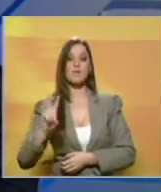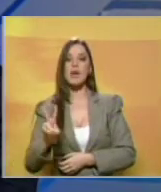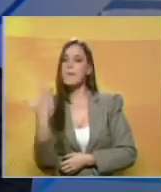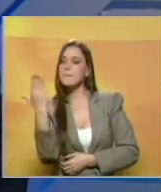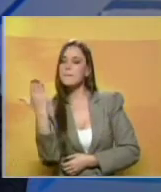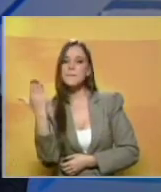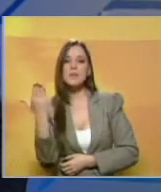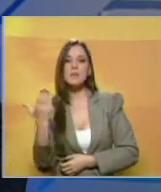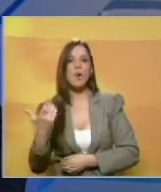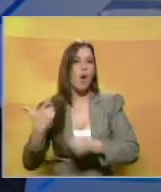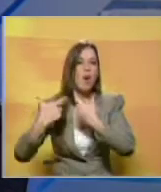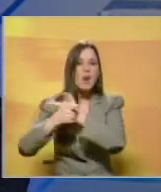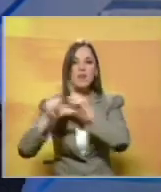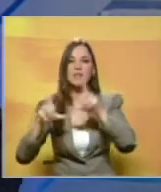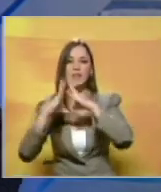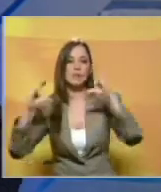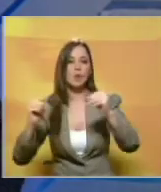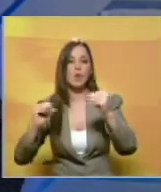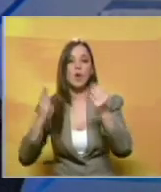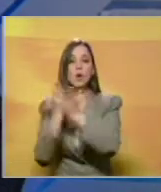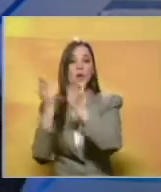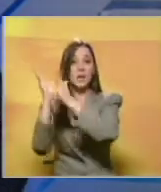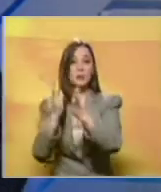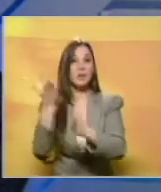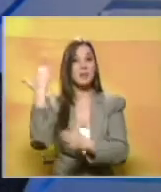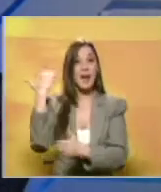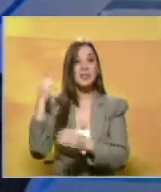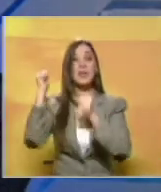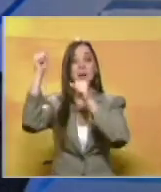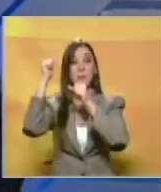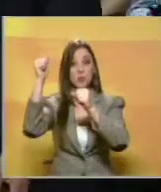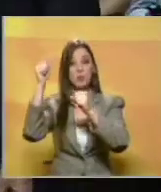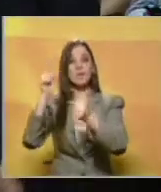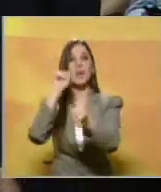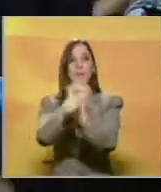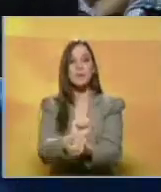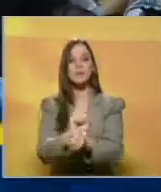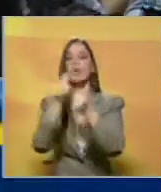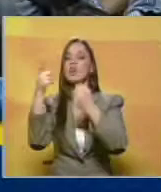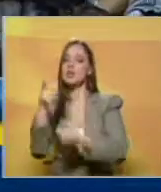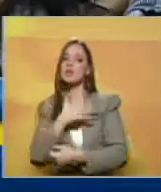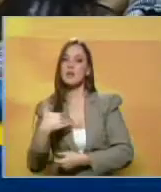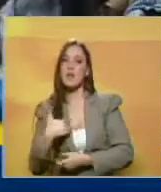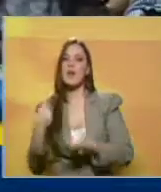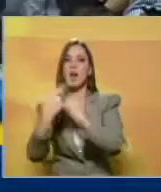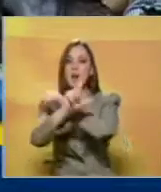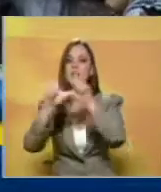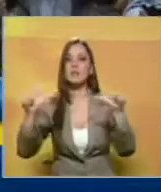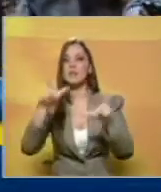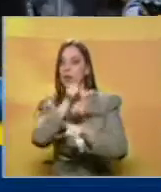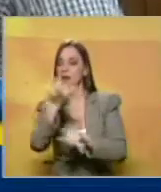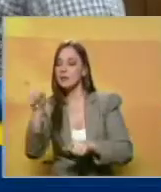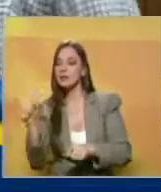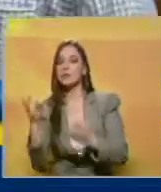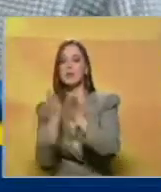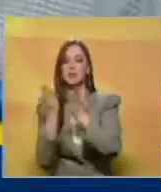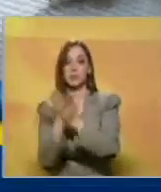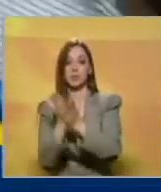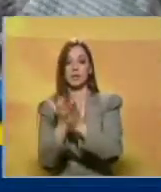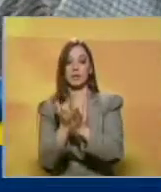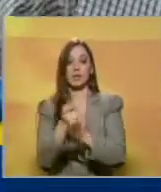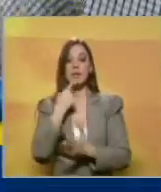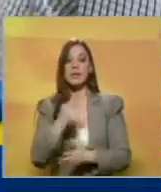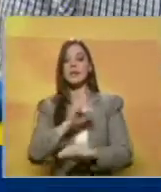liberación plena de todos los estudiantes detenidos durante las manifestaciones pacíficas. Las autoridades de la máxima casa de estudios del país pidieron